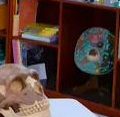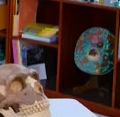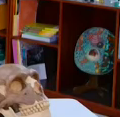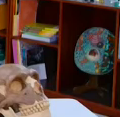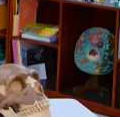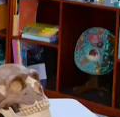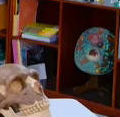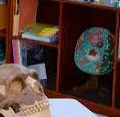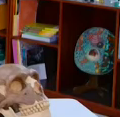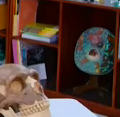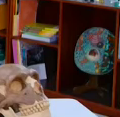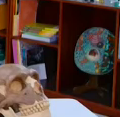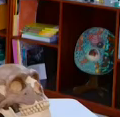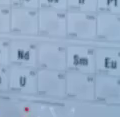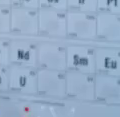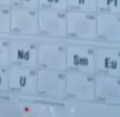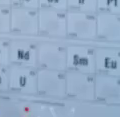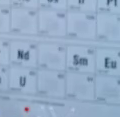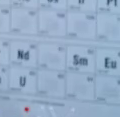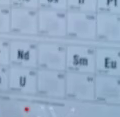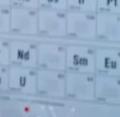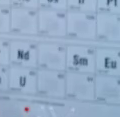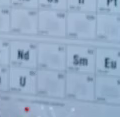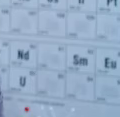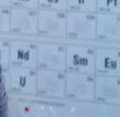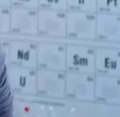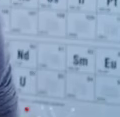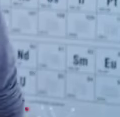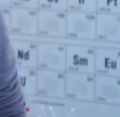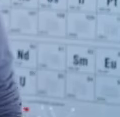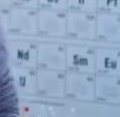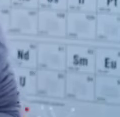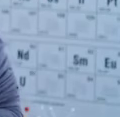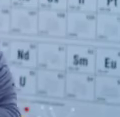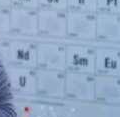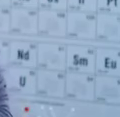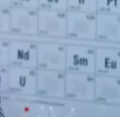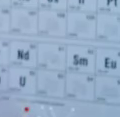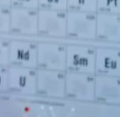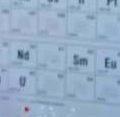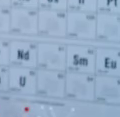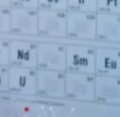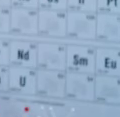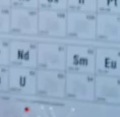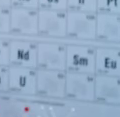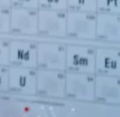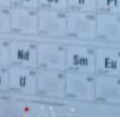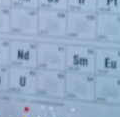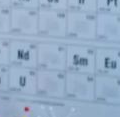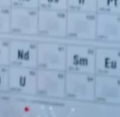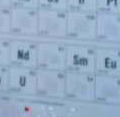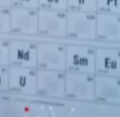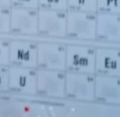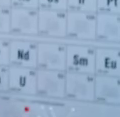un sinónimo de cambio. Pero, ¿qué clase de cambio? No hablamos de una mejora ni de un progreso. Hablamos simple